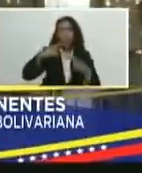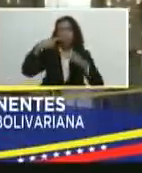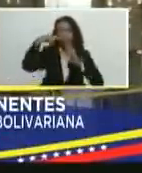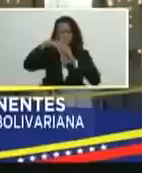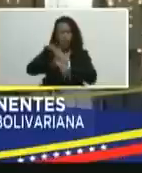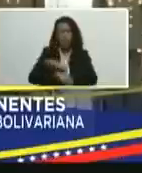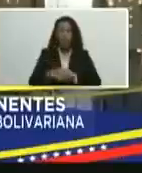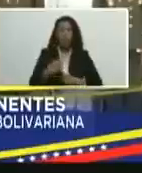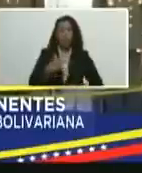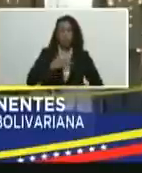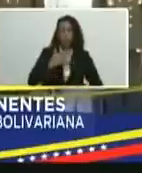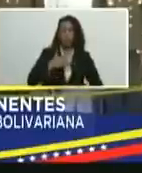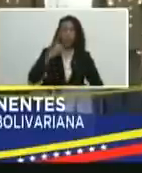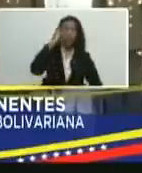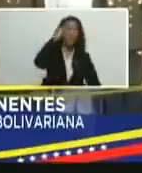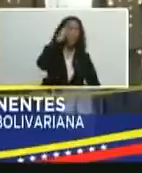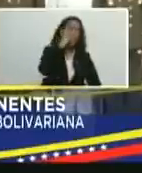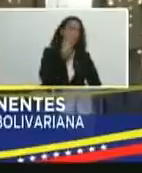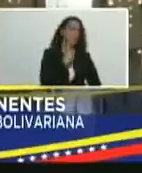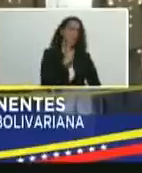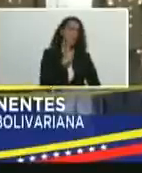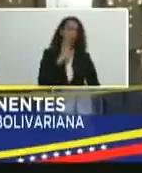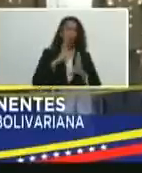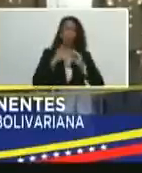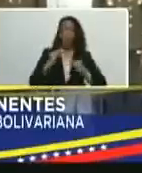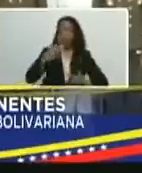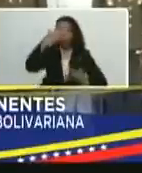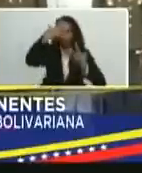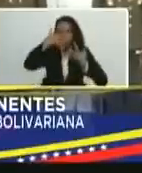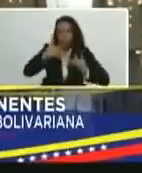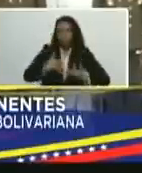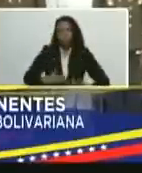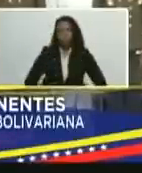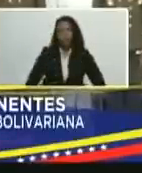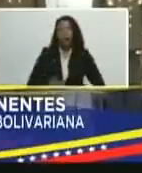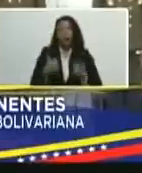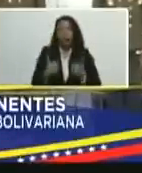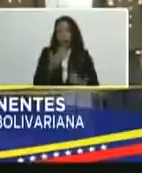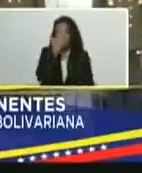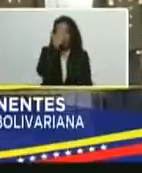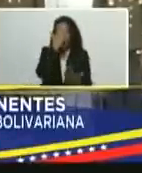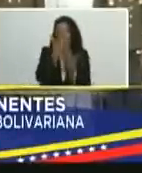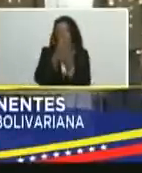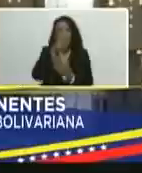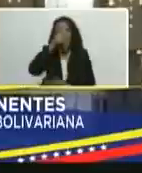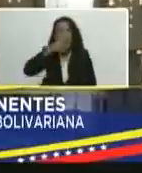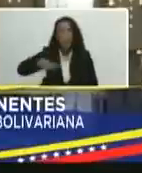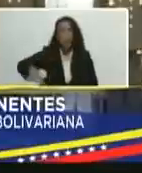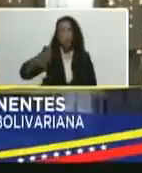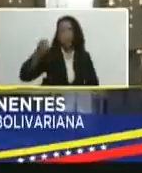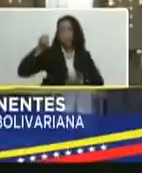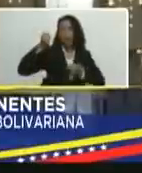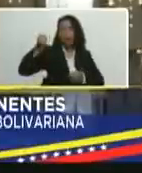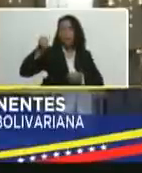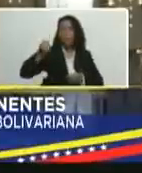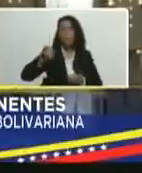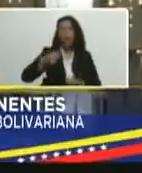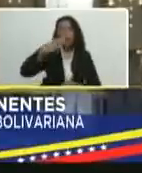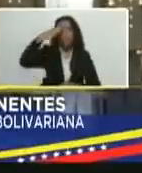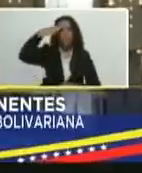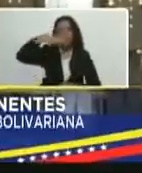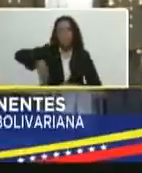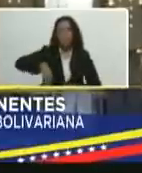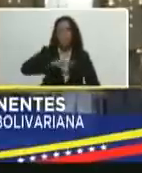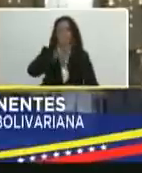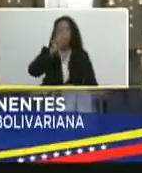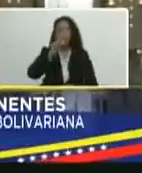profundamente bolivariano, en todo su ser, ahora está al frente del pueblo en armas, la Milicia Nacional